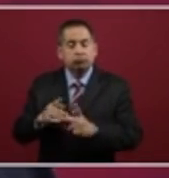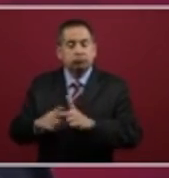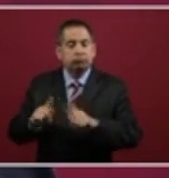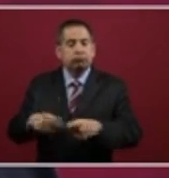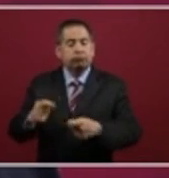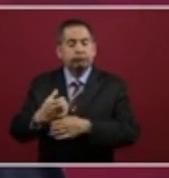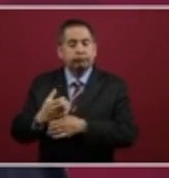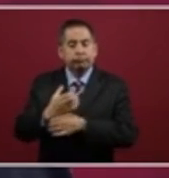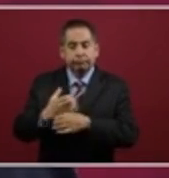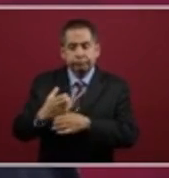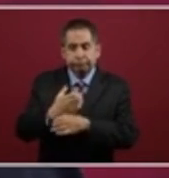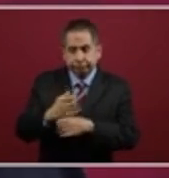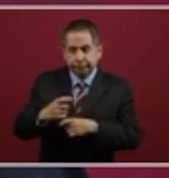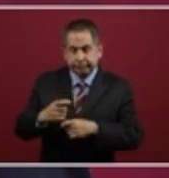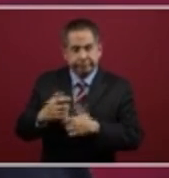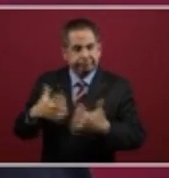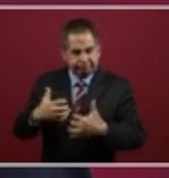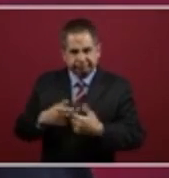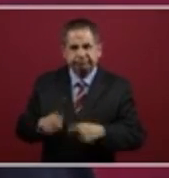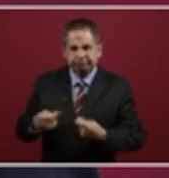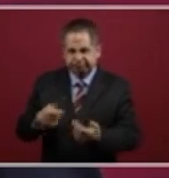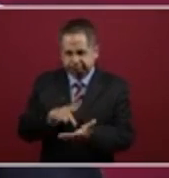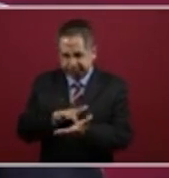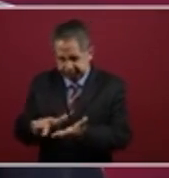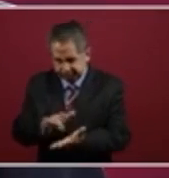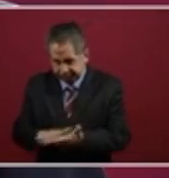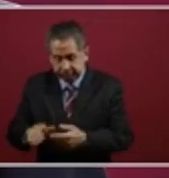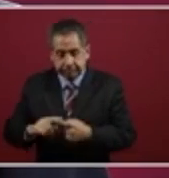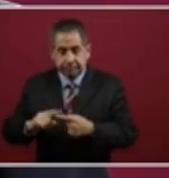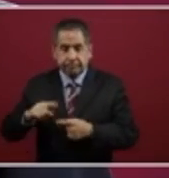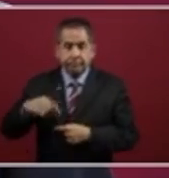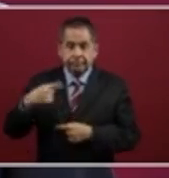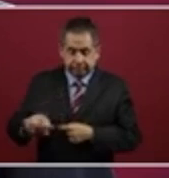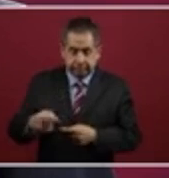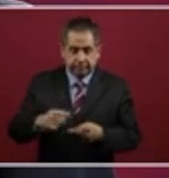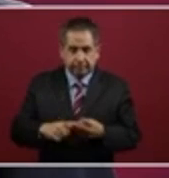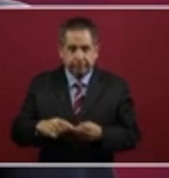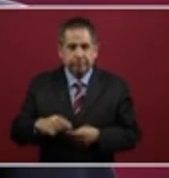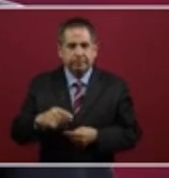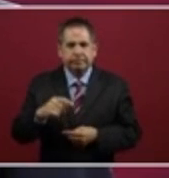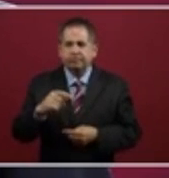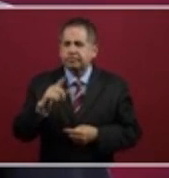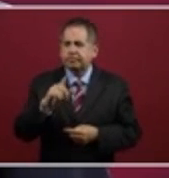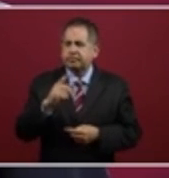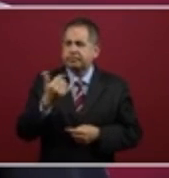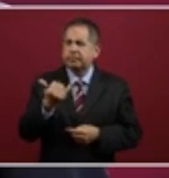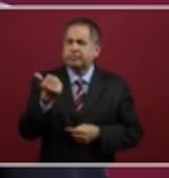café. Y al día siguiente en Yanga,